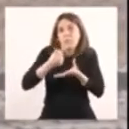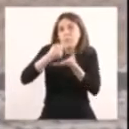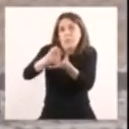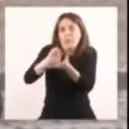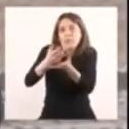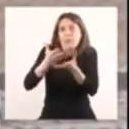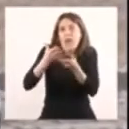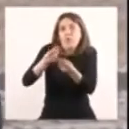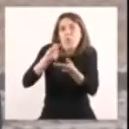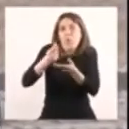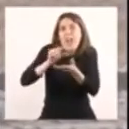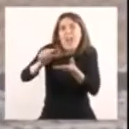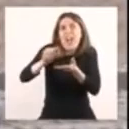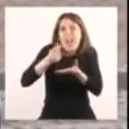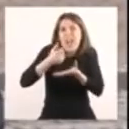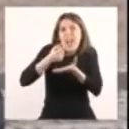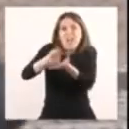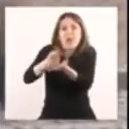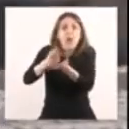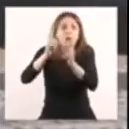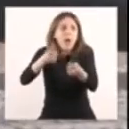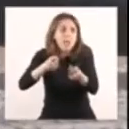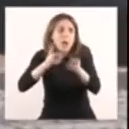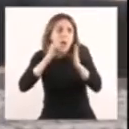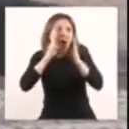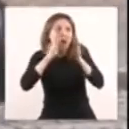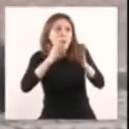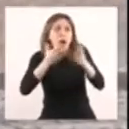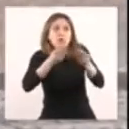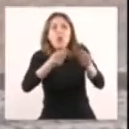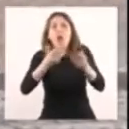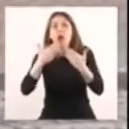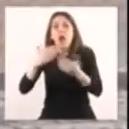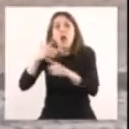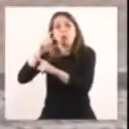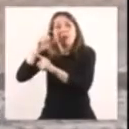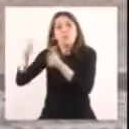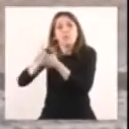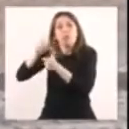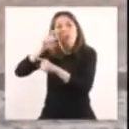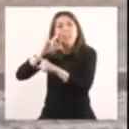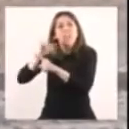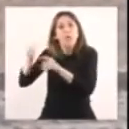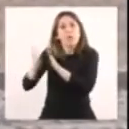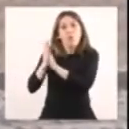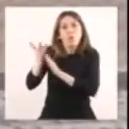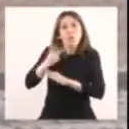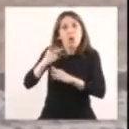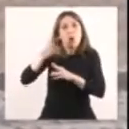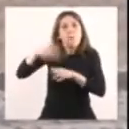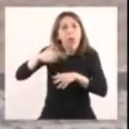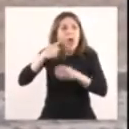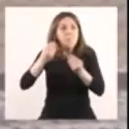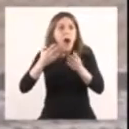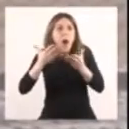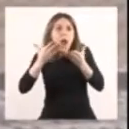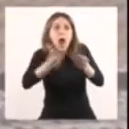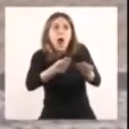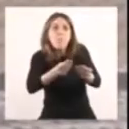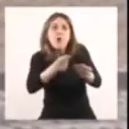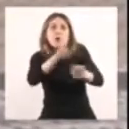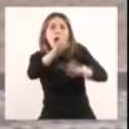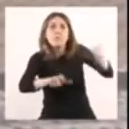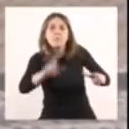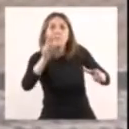mejores condiciones a las mujeres con Elizabeth, garantizando mayor igualdad a